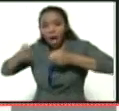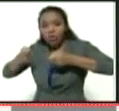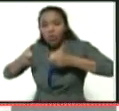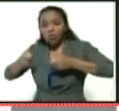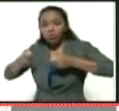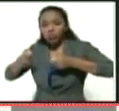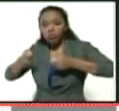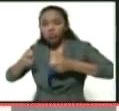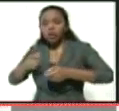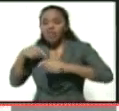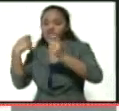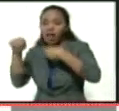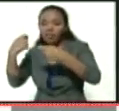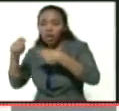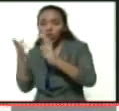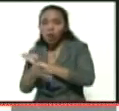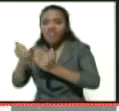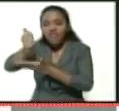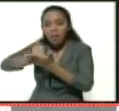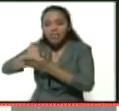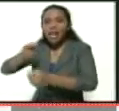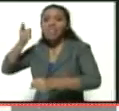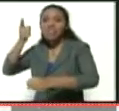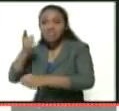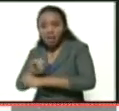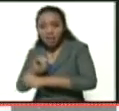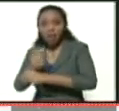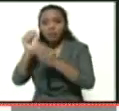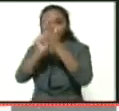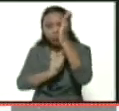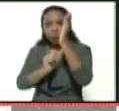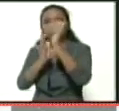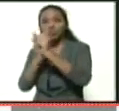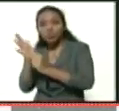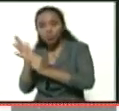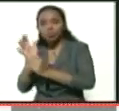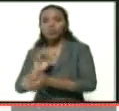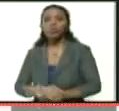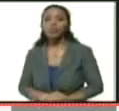supermercados, farmacias deben además tener guantes,